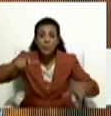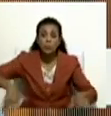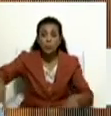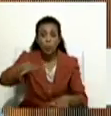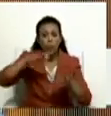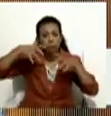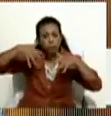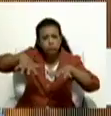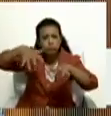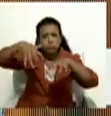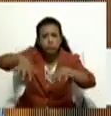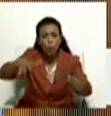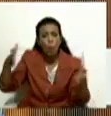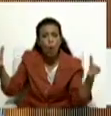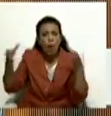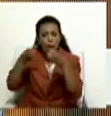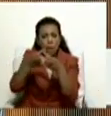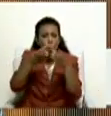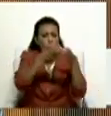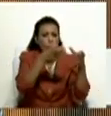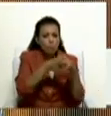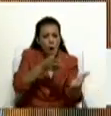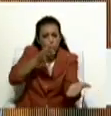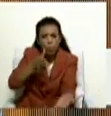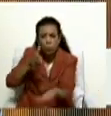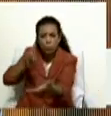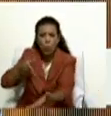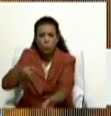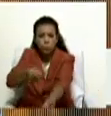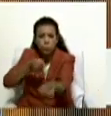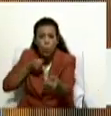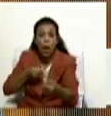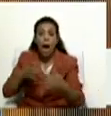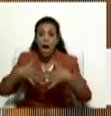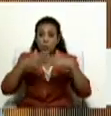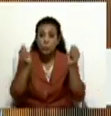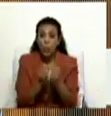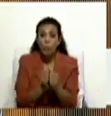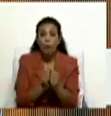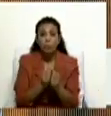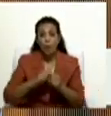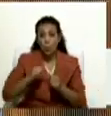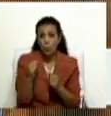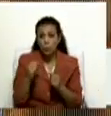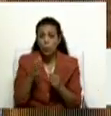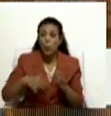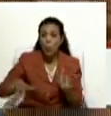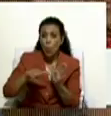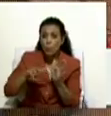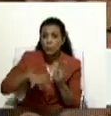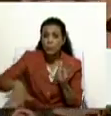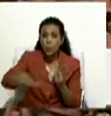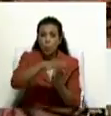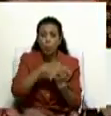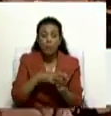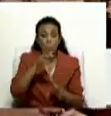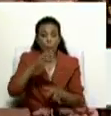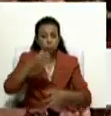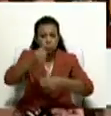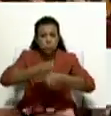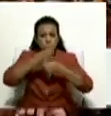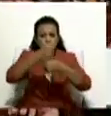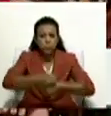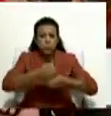patriota organizados en los batallones granaderos anzuategui boyacá y un escuadrón de caballer de usares